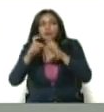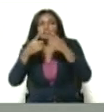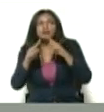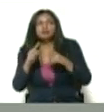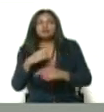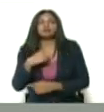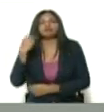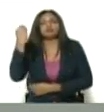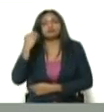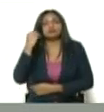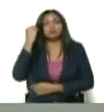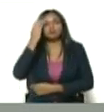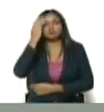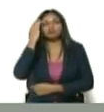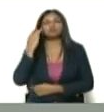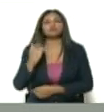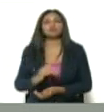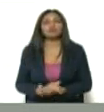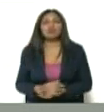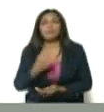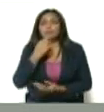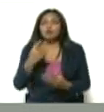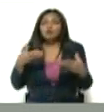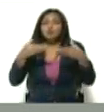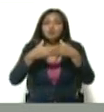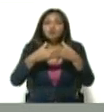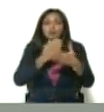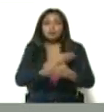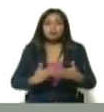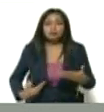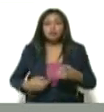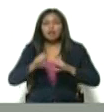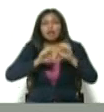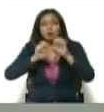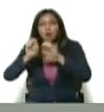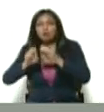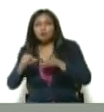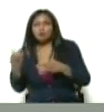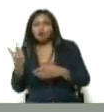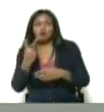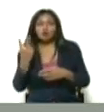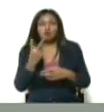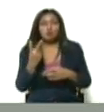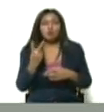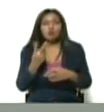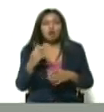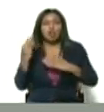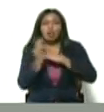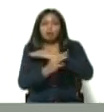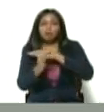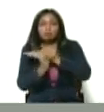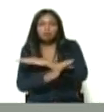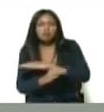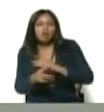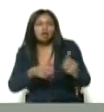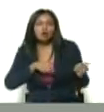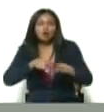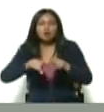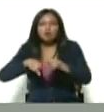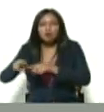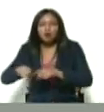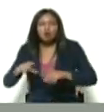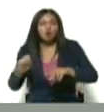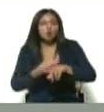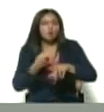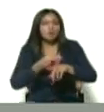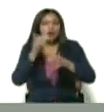Yo le pido a la Comisión Presidencial que les evalúe. Si ponemos las dos máquinas en la frontera, coordinado con los gobernadores de